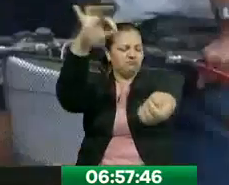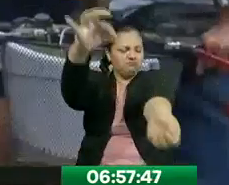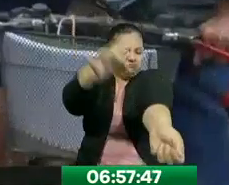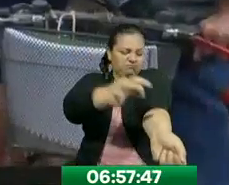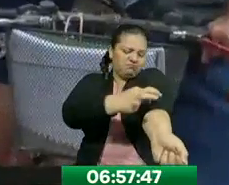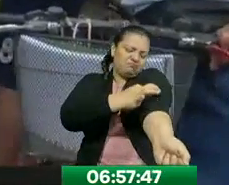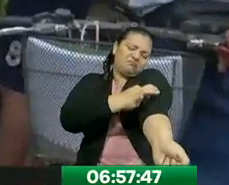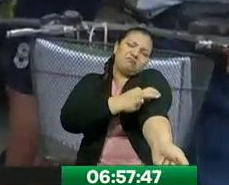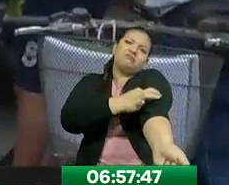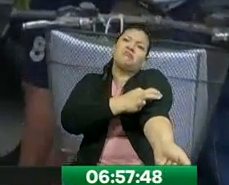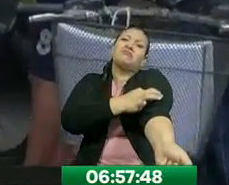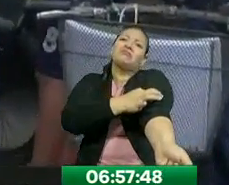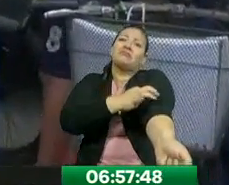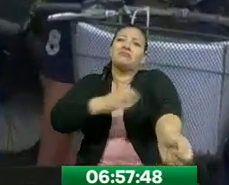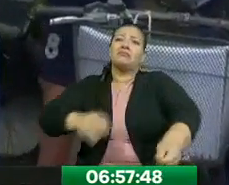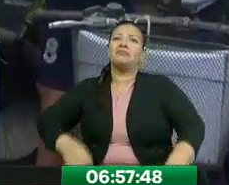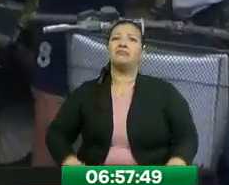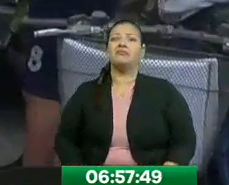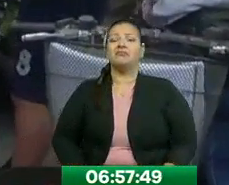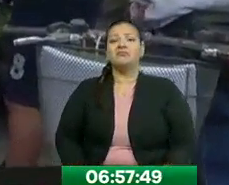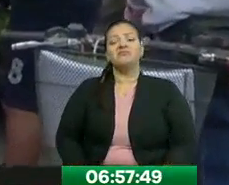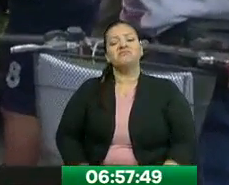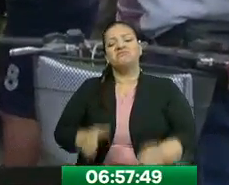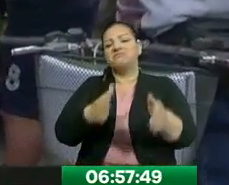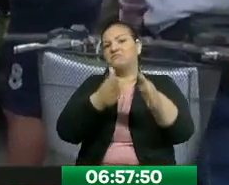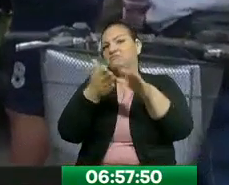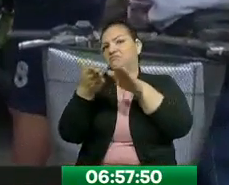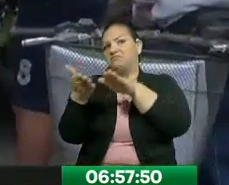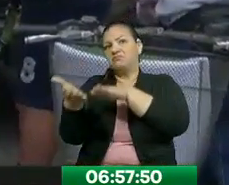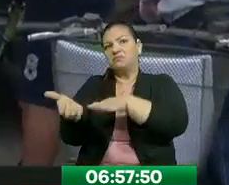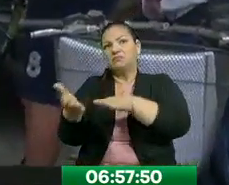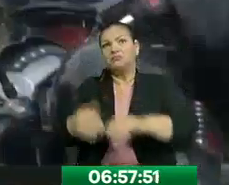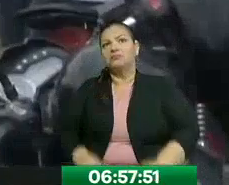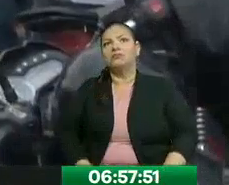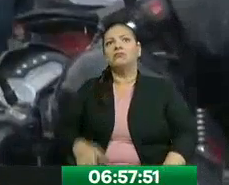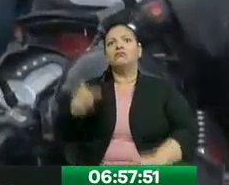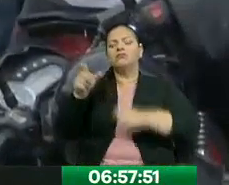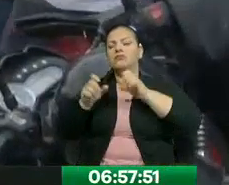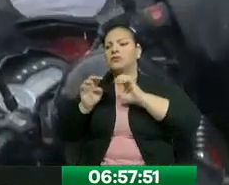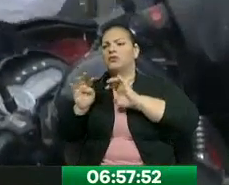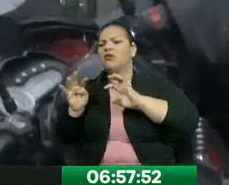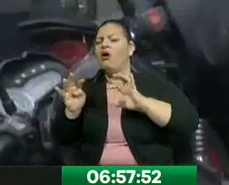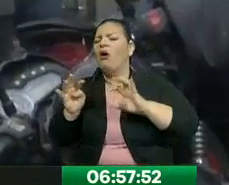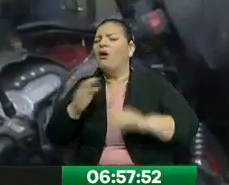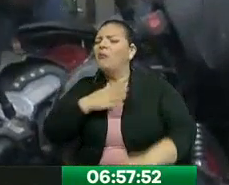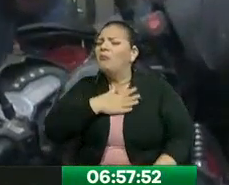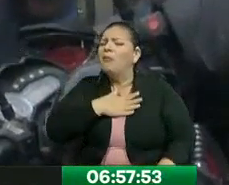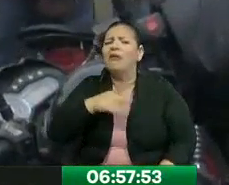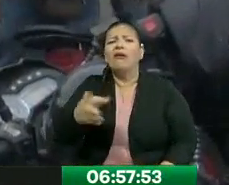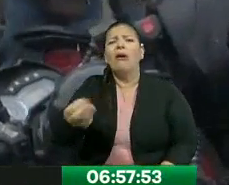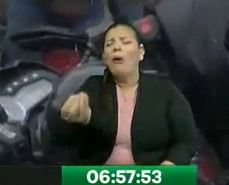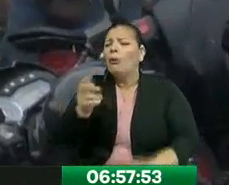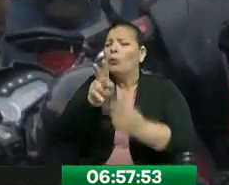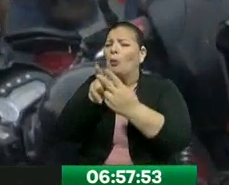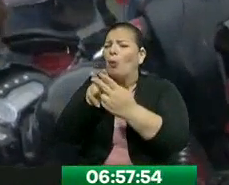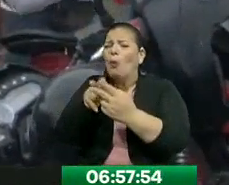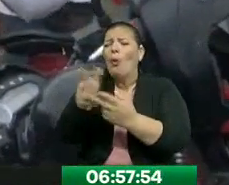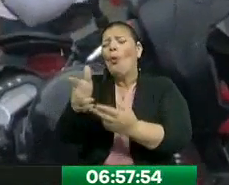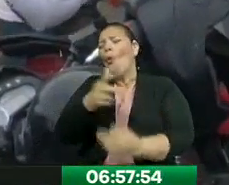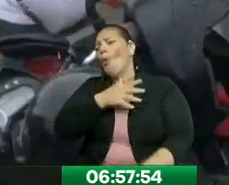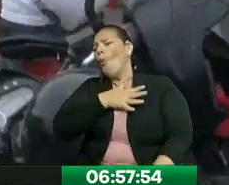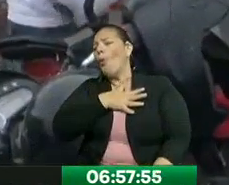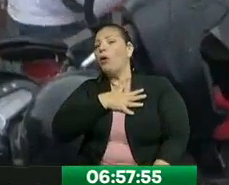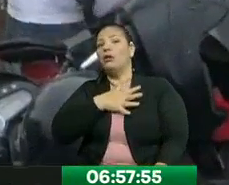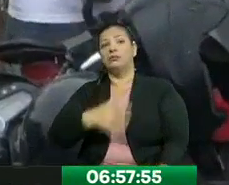atónitos frente a lo que ocurría. De ahí que trasladaron el cuerpo hasta un edificio de ciencias forenses cercano para empezar con las investigaciones. De